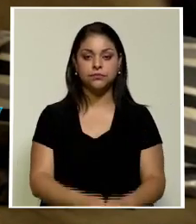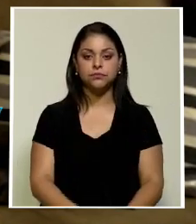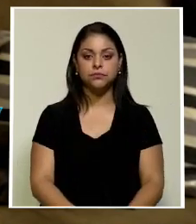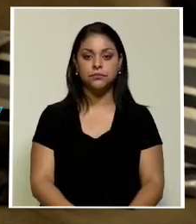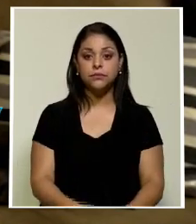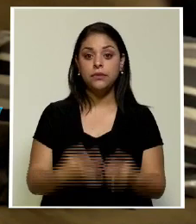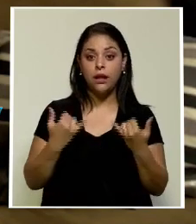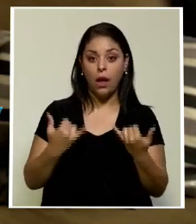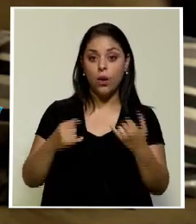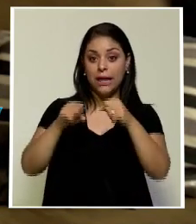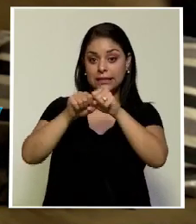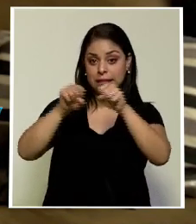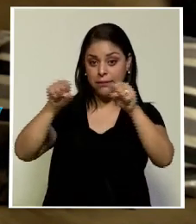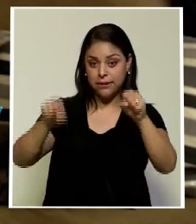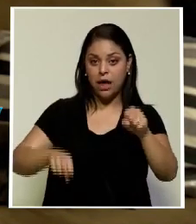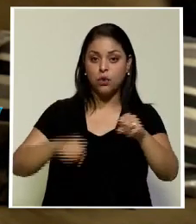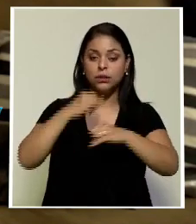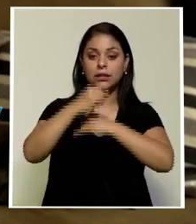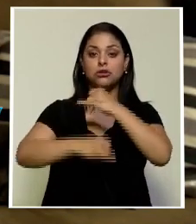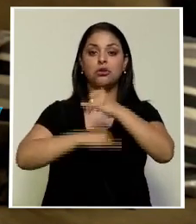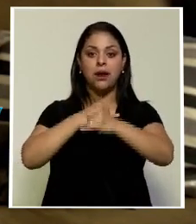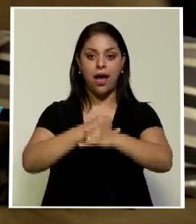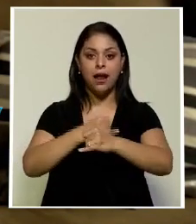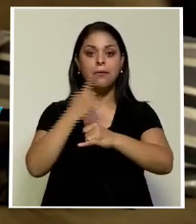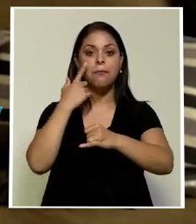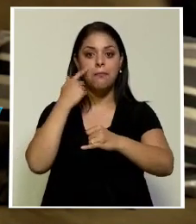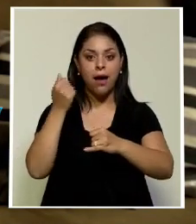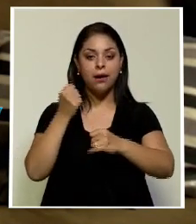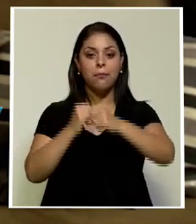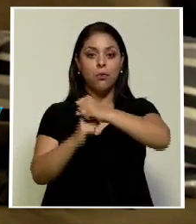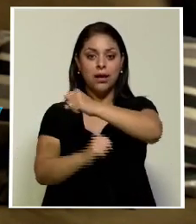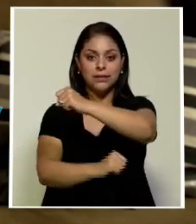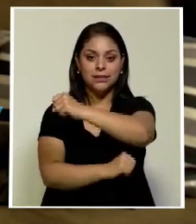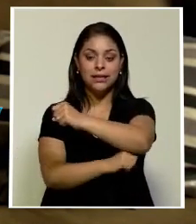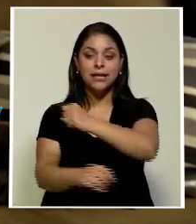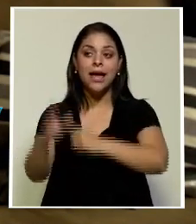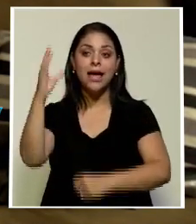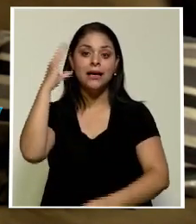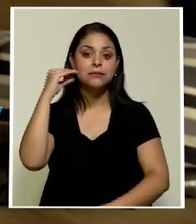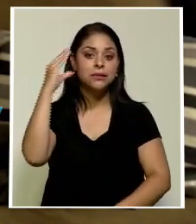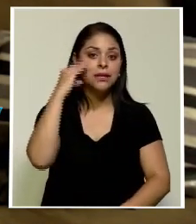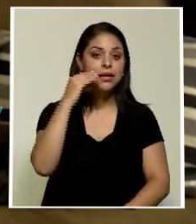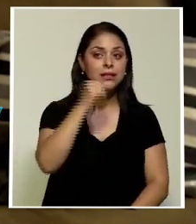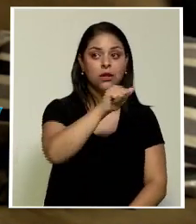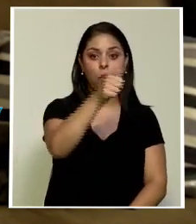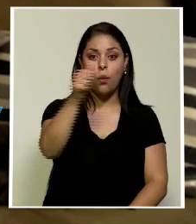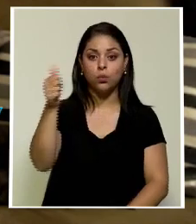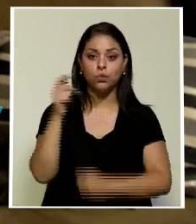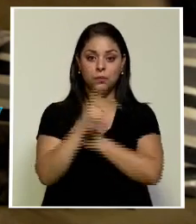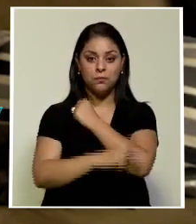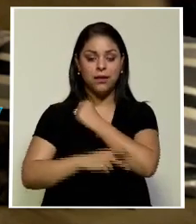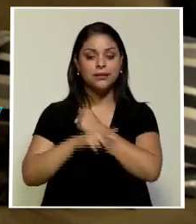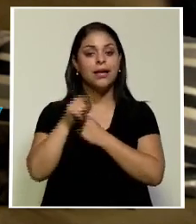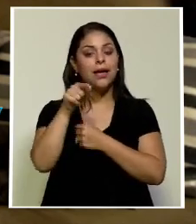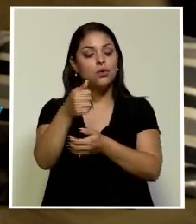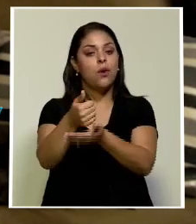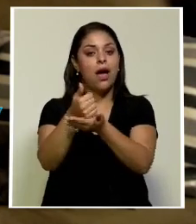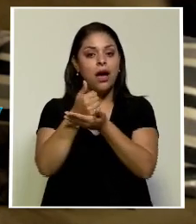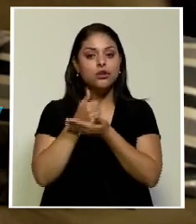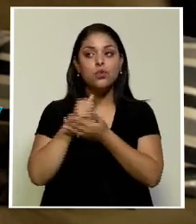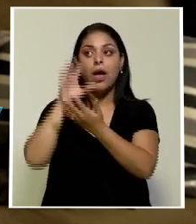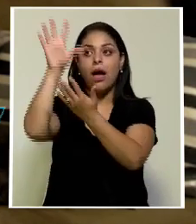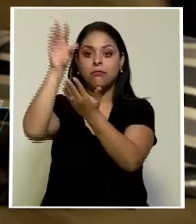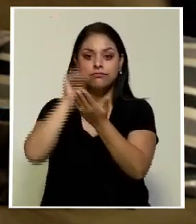seminario internacional de gestión de puentes a partir de las experiencias positivas de otros países permitirá replicar